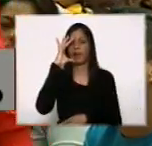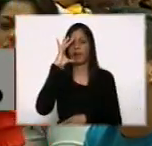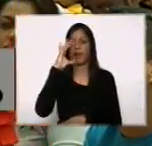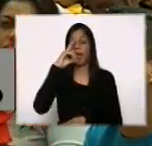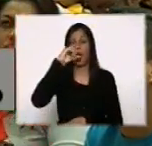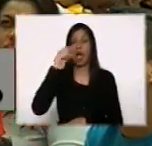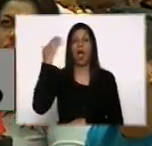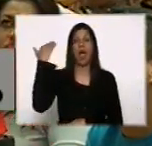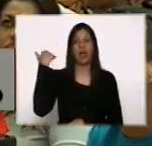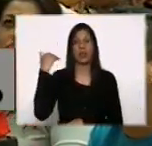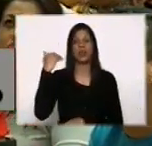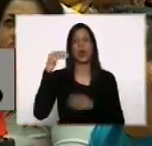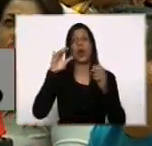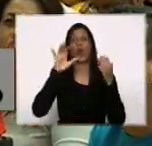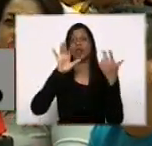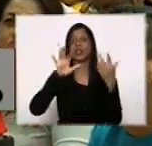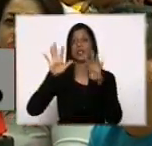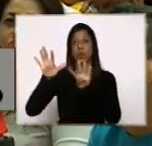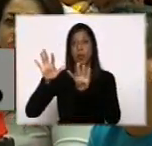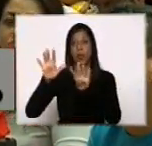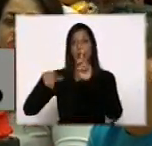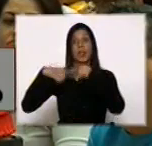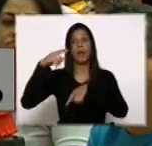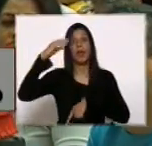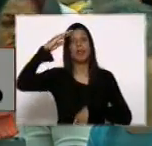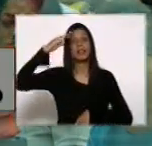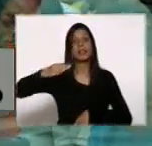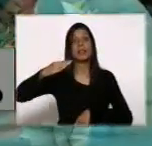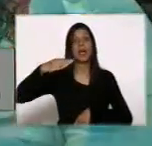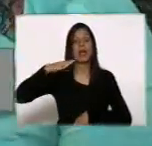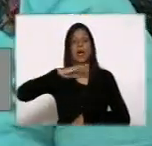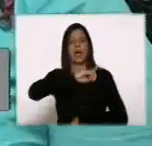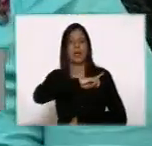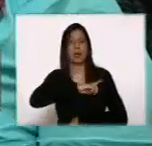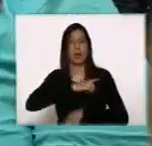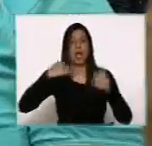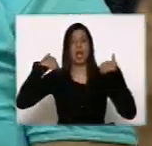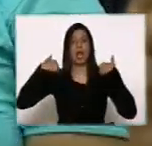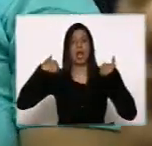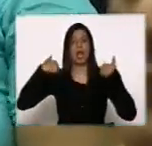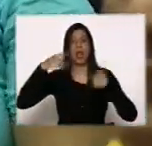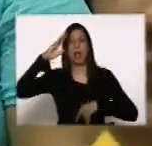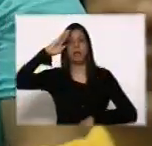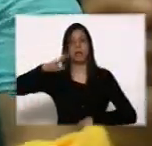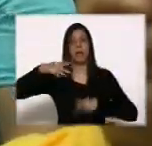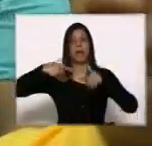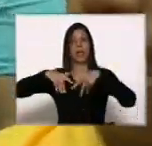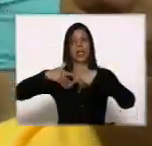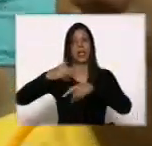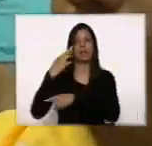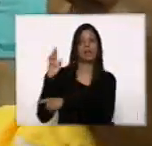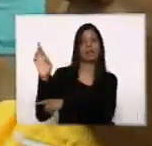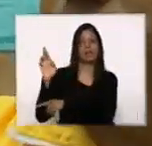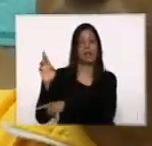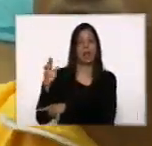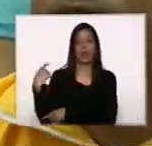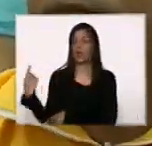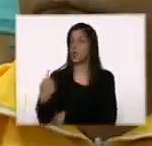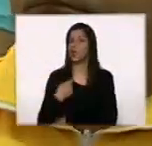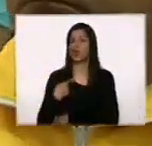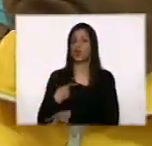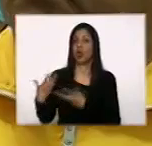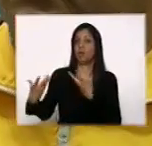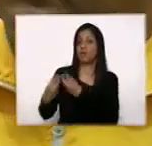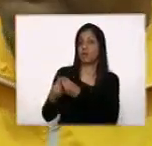89, y luego con las rebeliones militares de nosotros, los que estábamos en el cuartel. Aquí está compañero mío, está Márquez